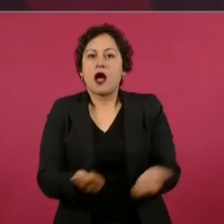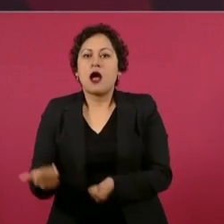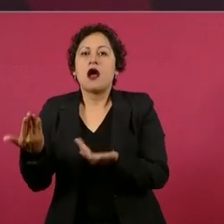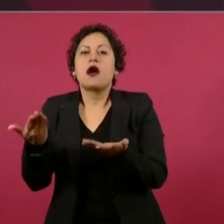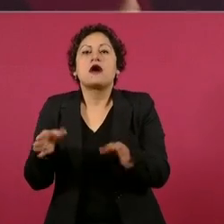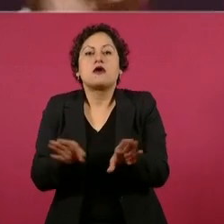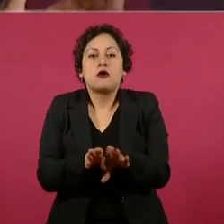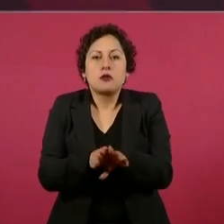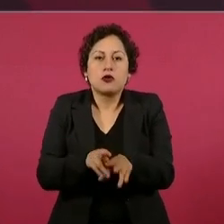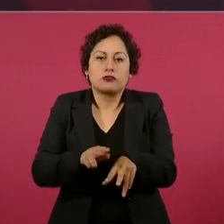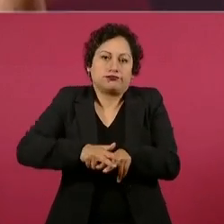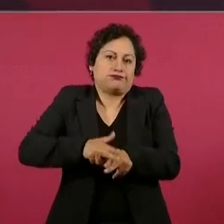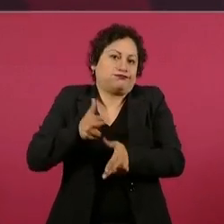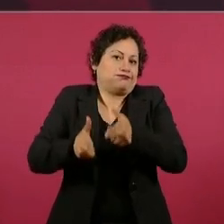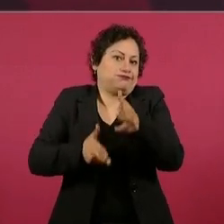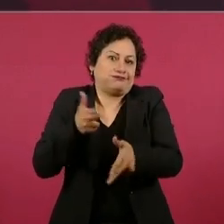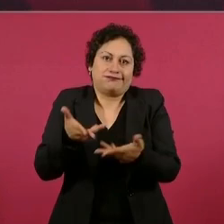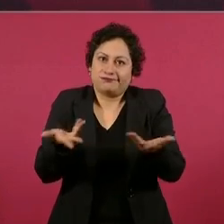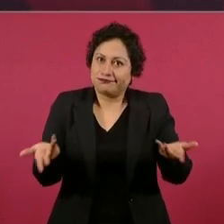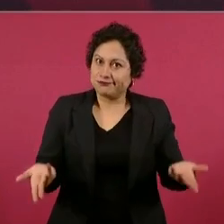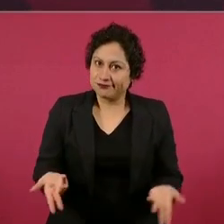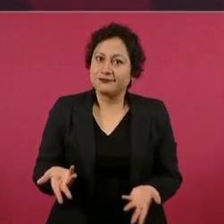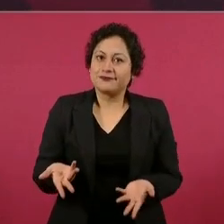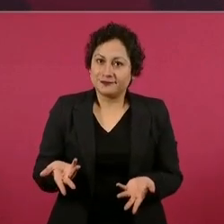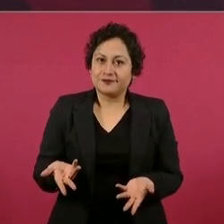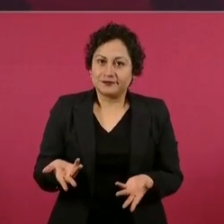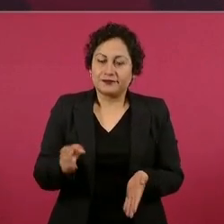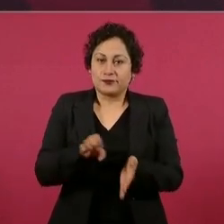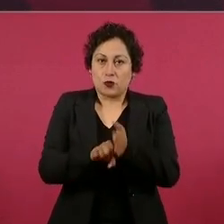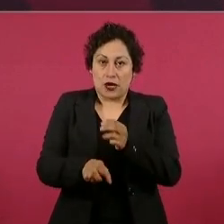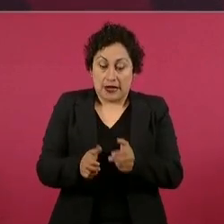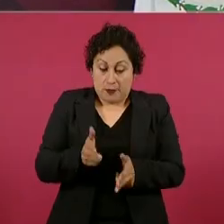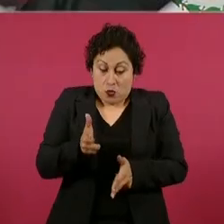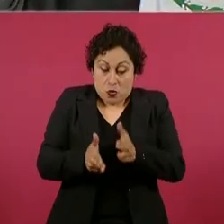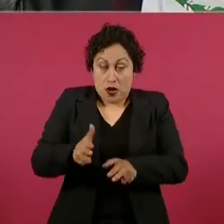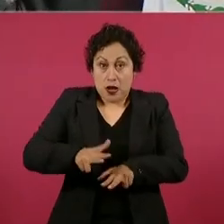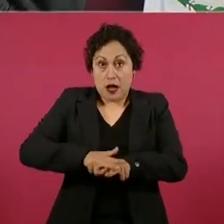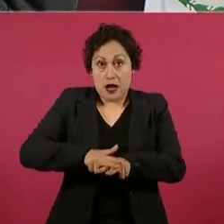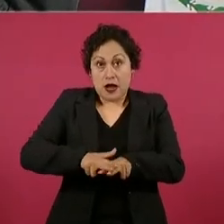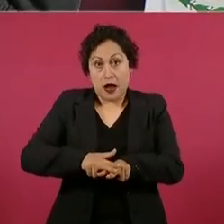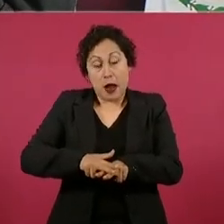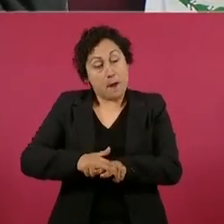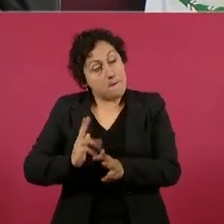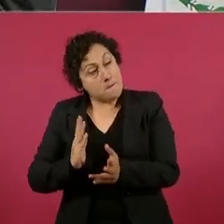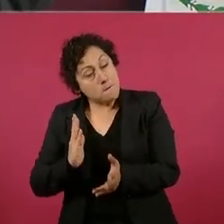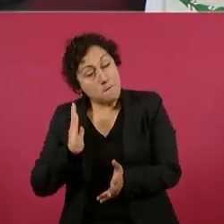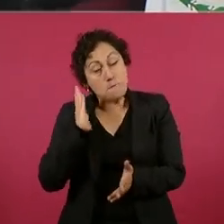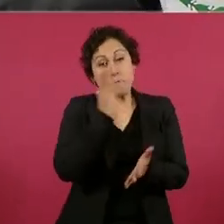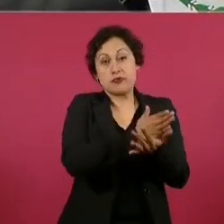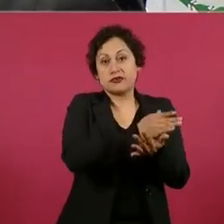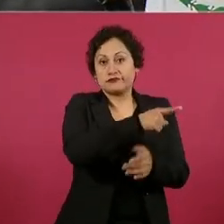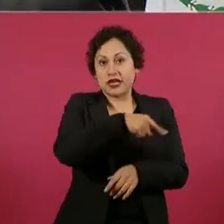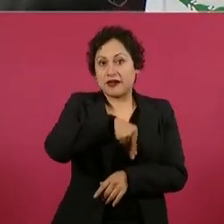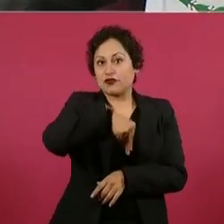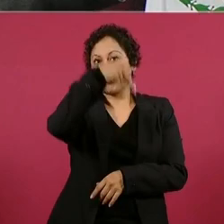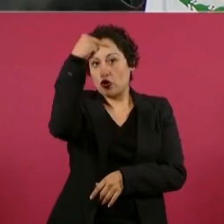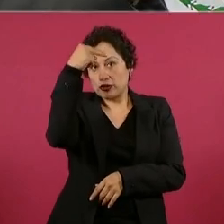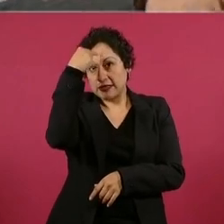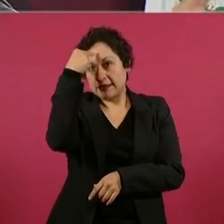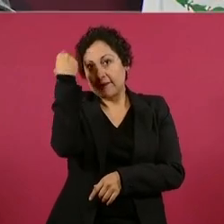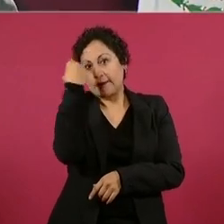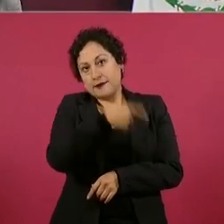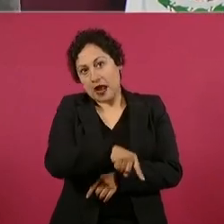y salían los trenes hacia el norte con soldados a enfrentar a